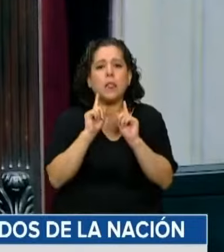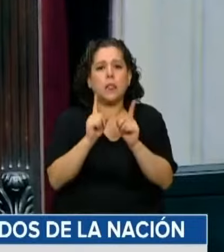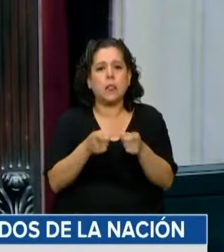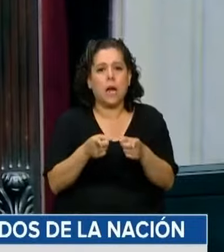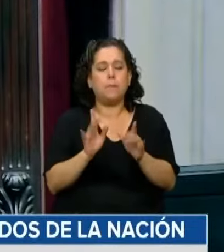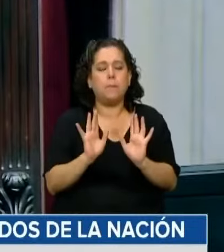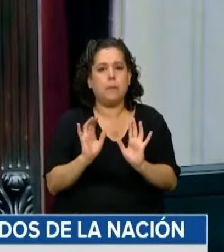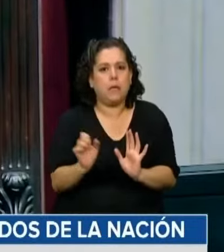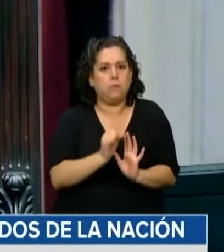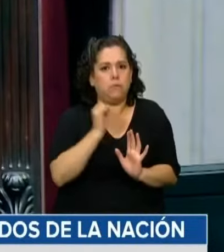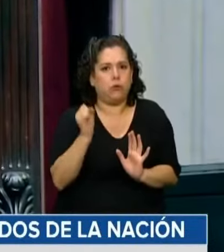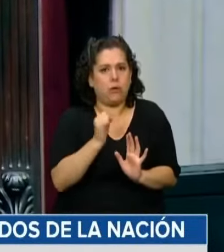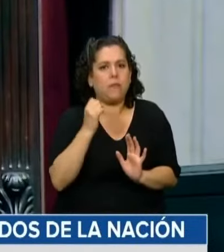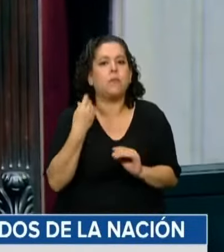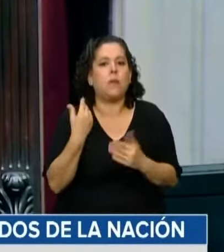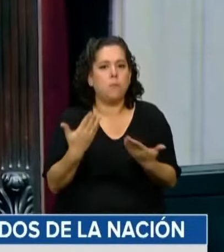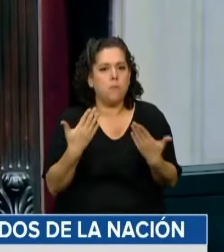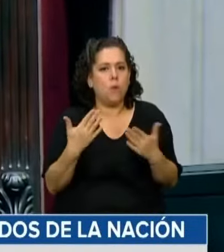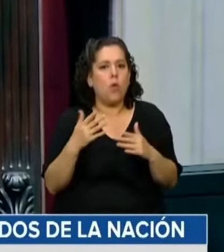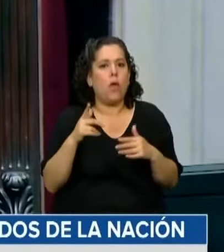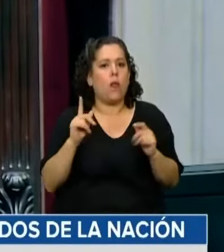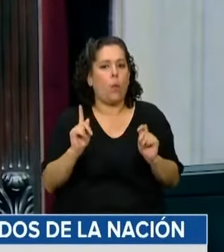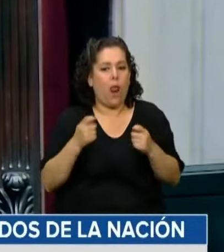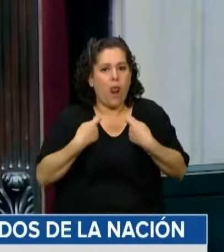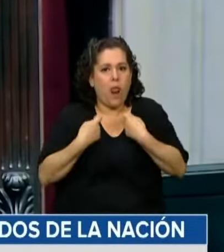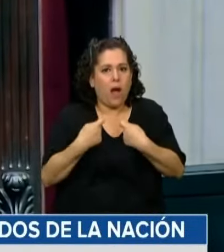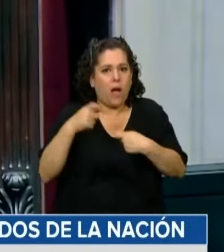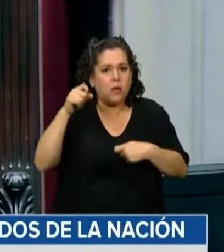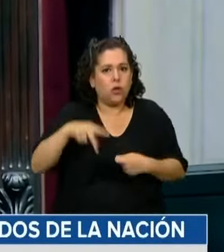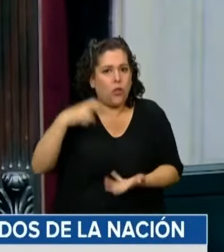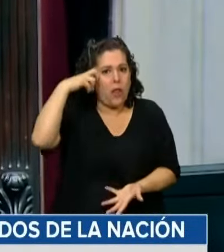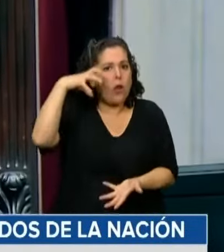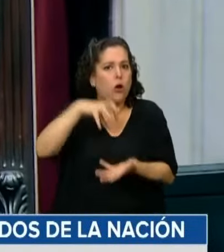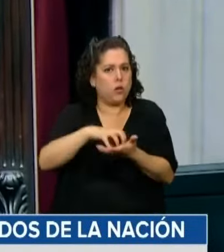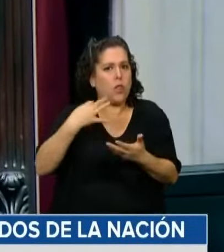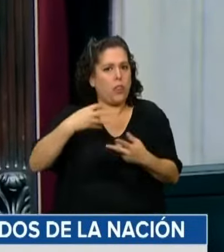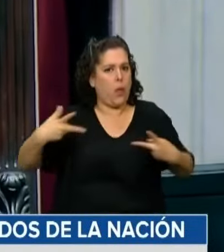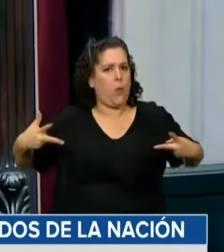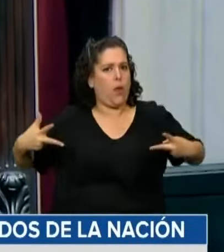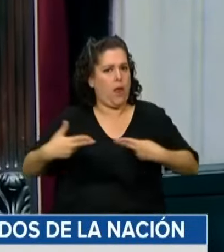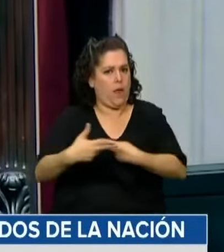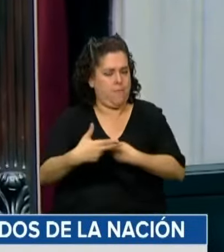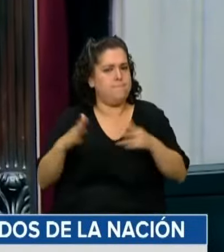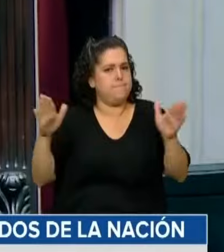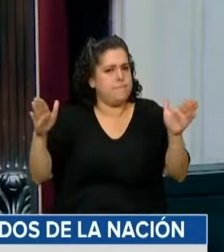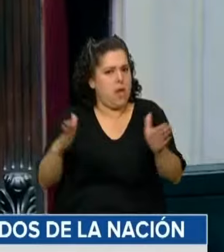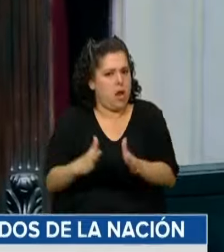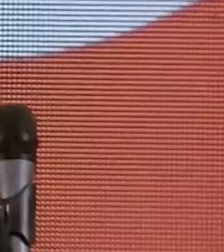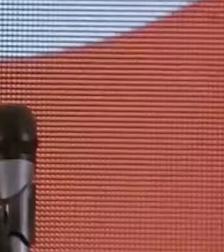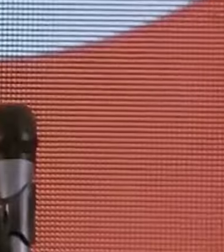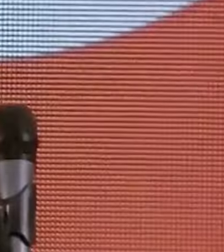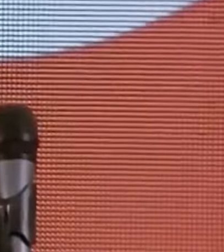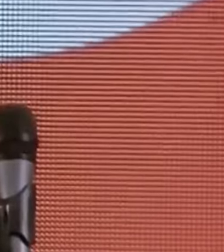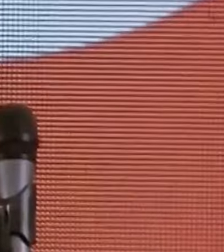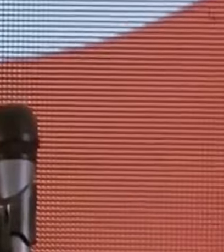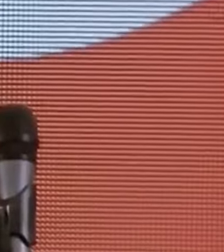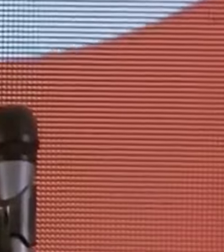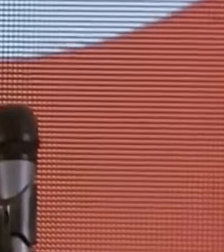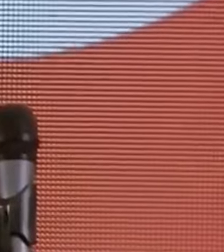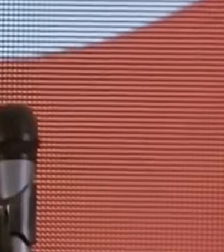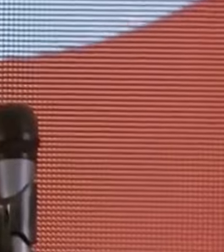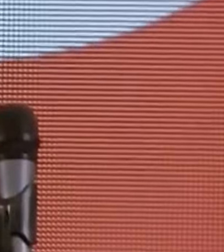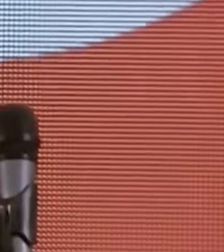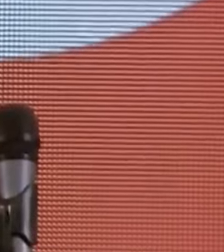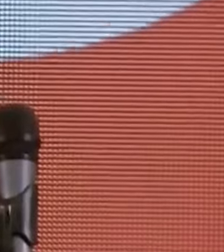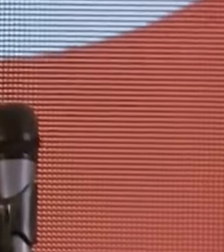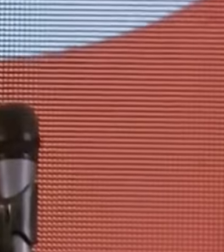El presidente de la Cámara de Diputados, Martín Menem, salió a responderle a Martín Lustó y a otros dirigentes del radicalismo que le pidieron a